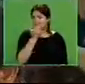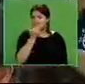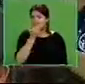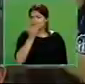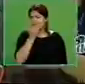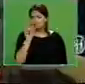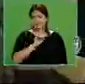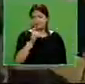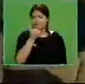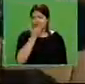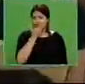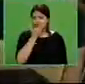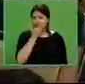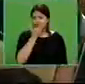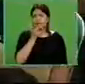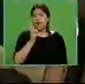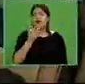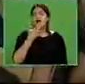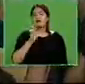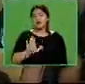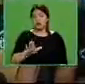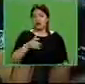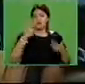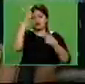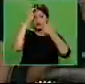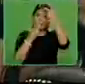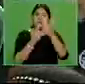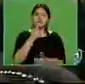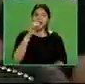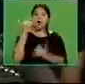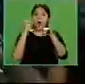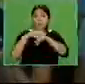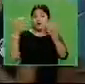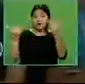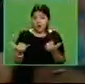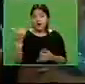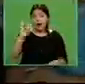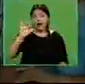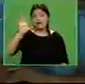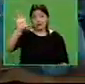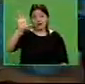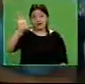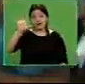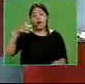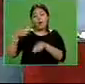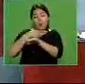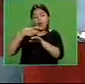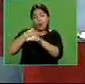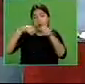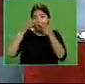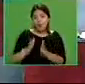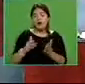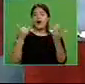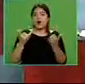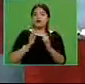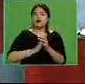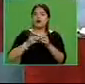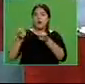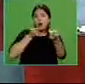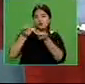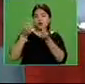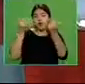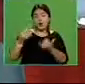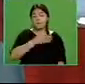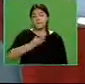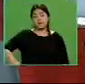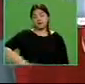que nadie se equivoque. Eso decía nuestro comandante Chávez, porque ahora tenemos patria. Y con un gobierno como la que está dirigiendo nuestro